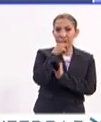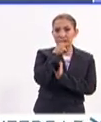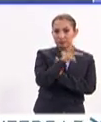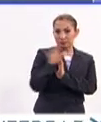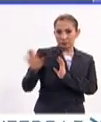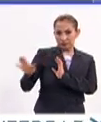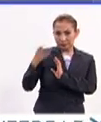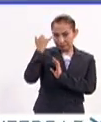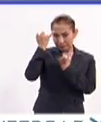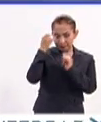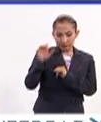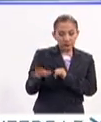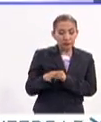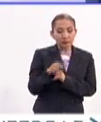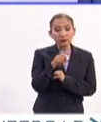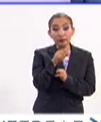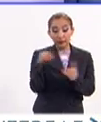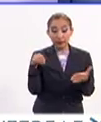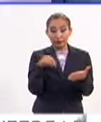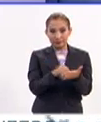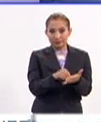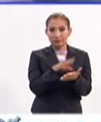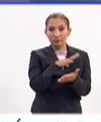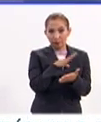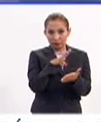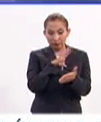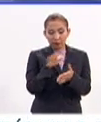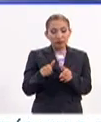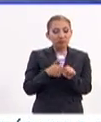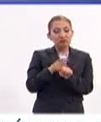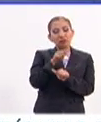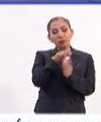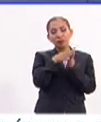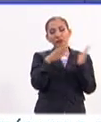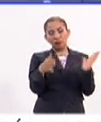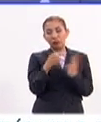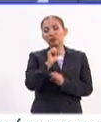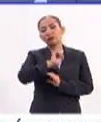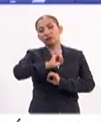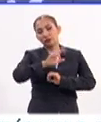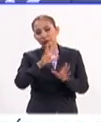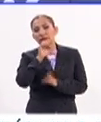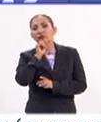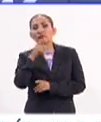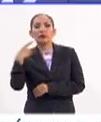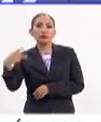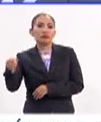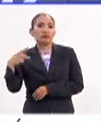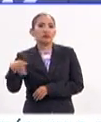Sí. Y esto forma parte de lo que está detrás de estas obras. Y por supuesto,